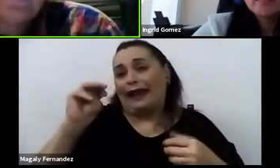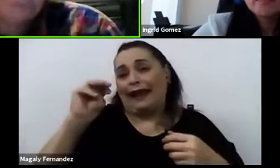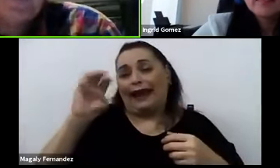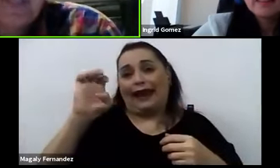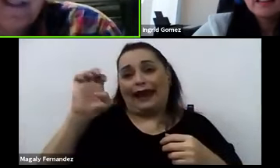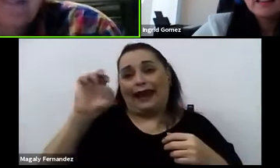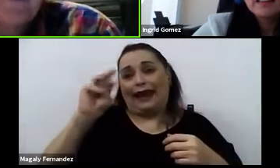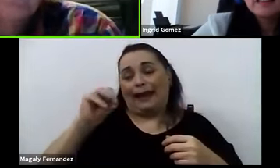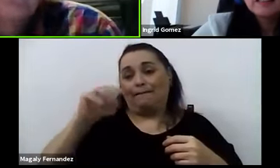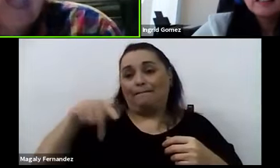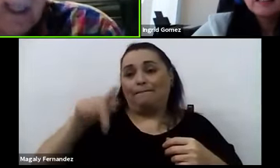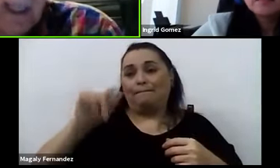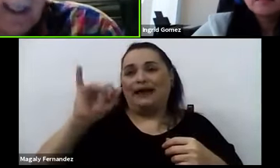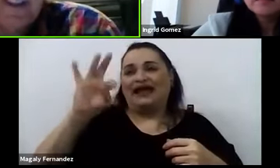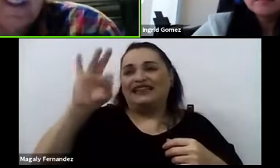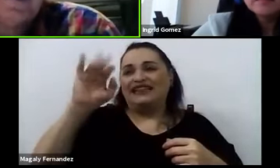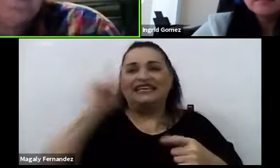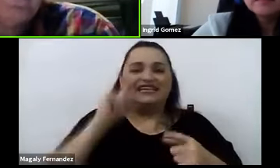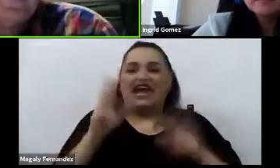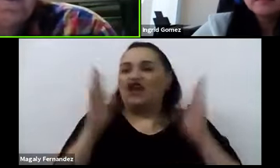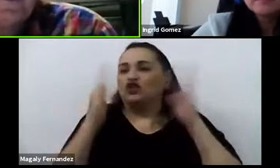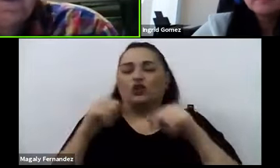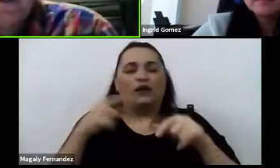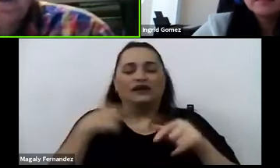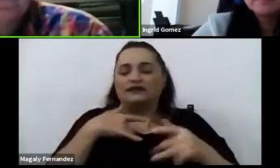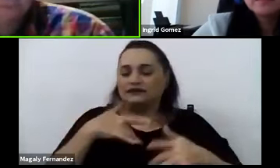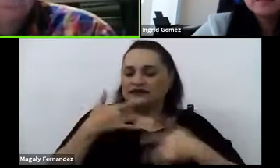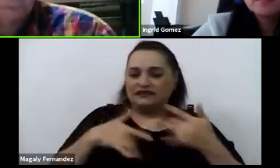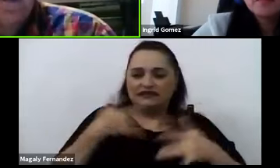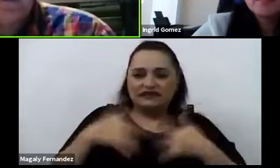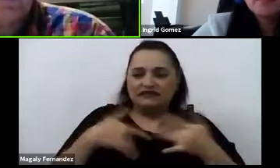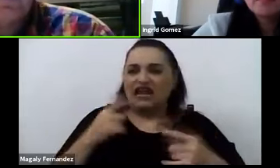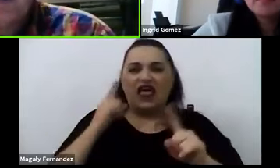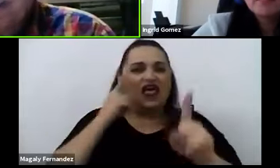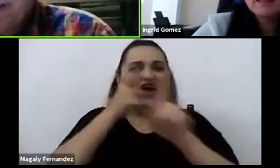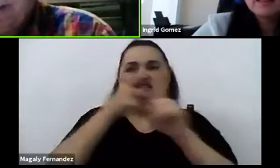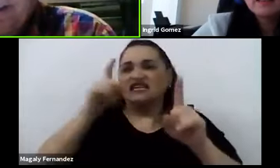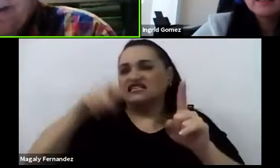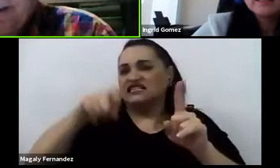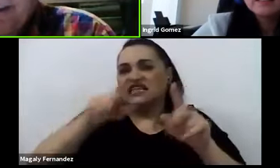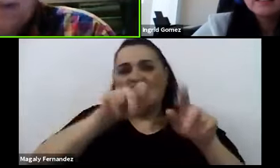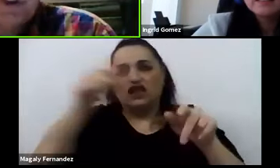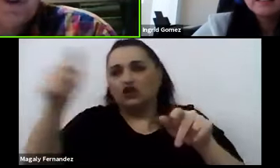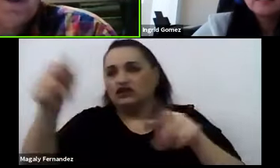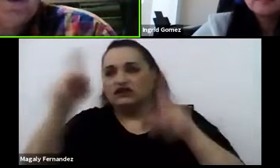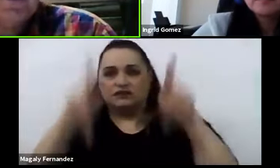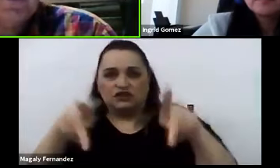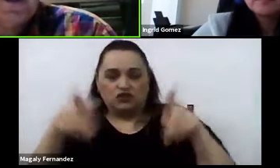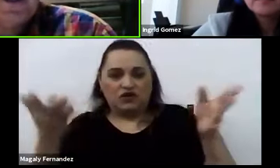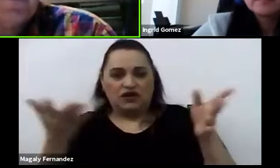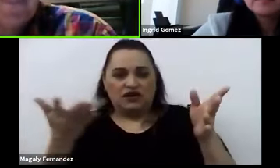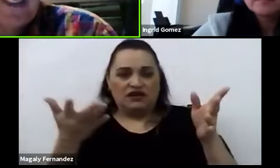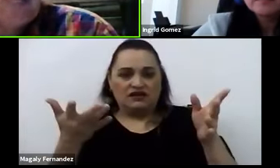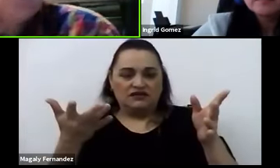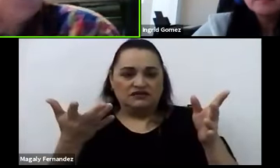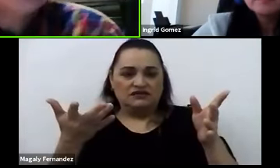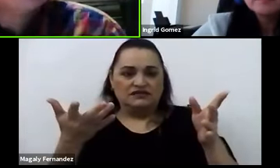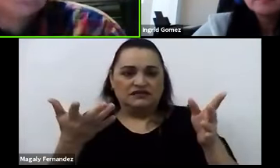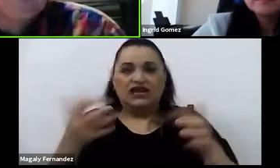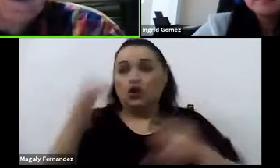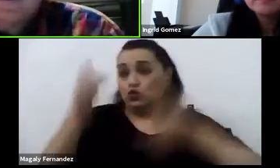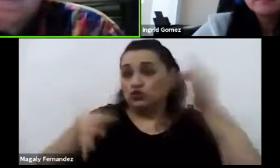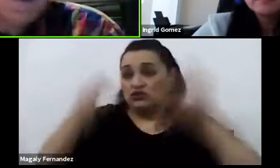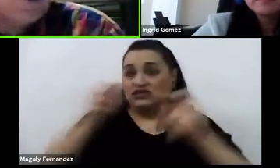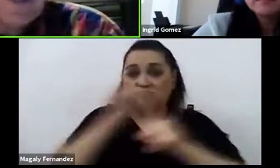existe realmente el cemento social de la sensibilidad hacia las necesidades del otro y la